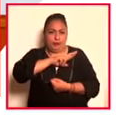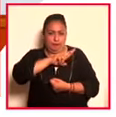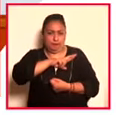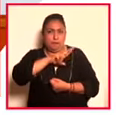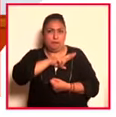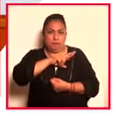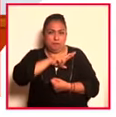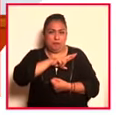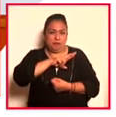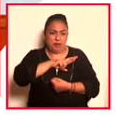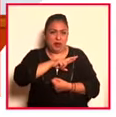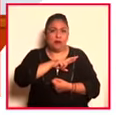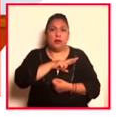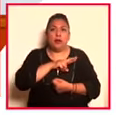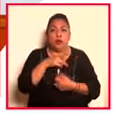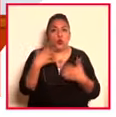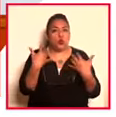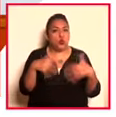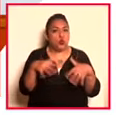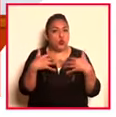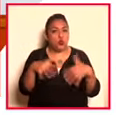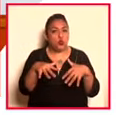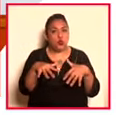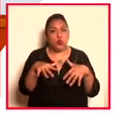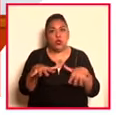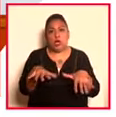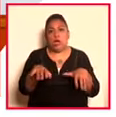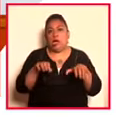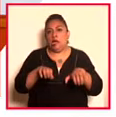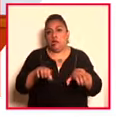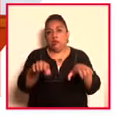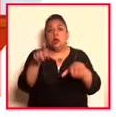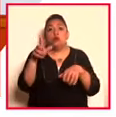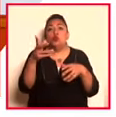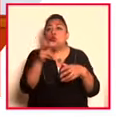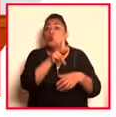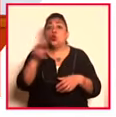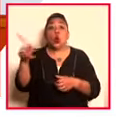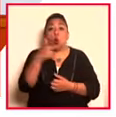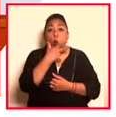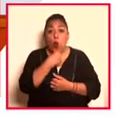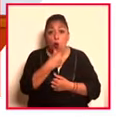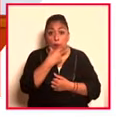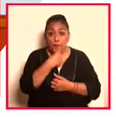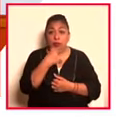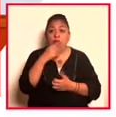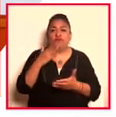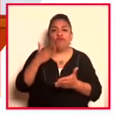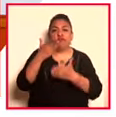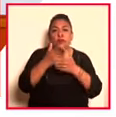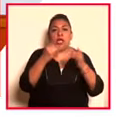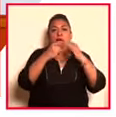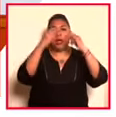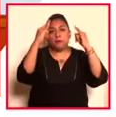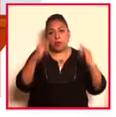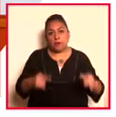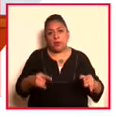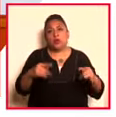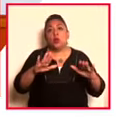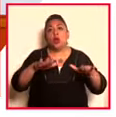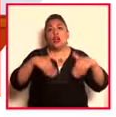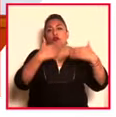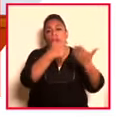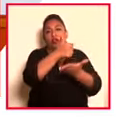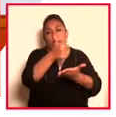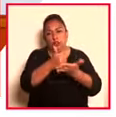muy de mucho prestigio, digamos, son puros hombres, y que asisten a un campamento de integración fuera de la ciudad,